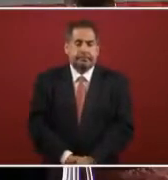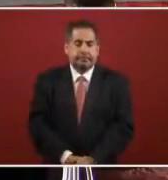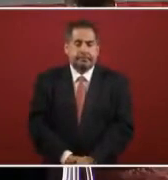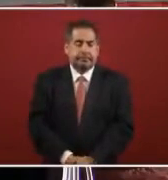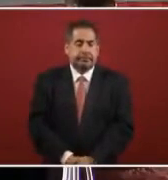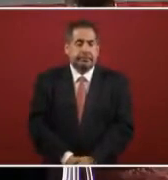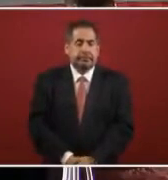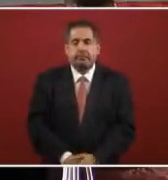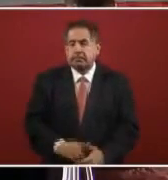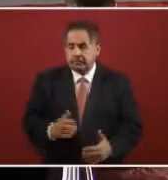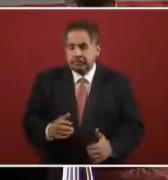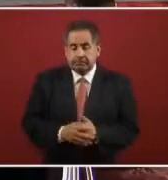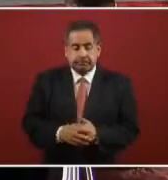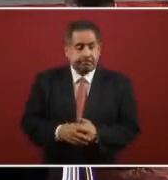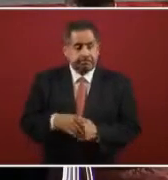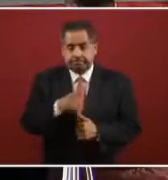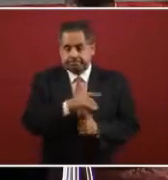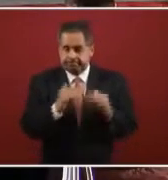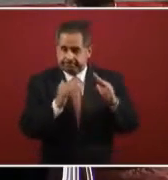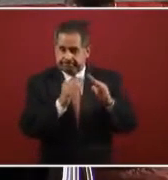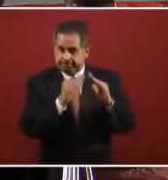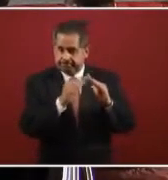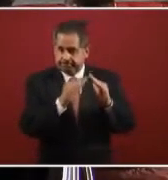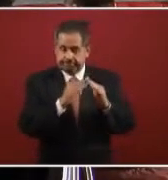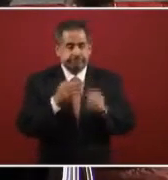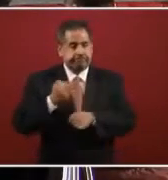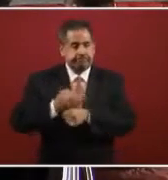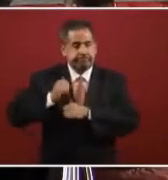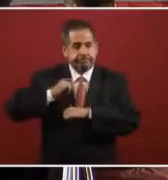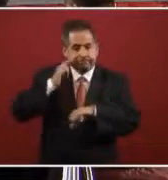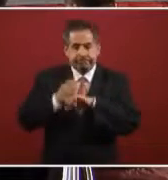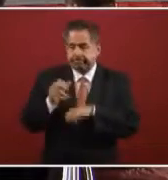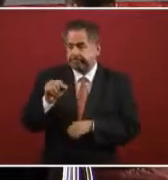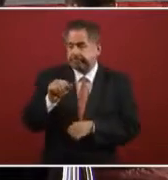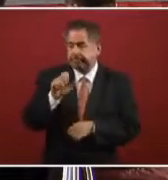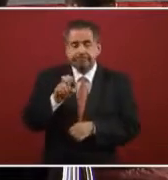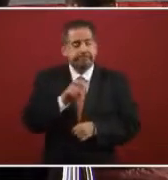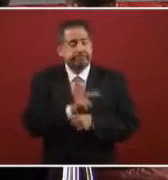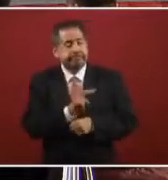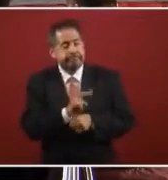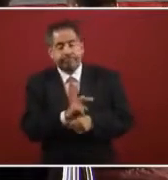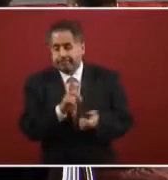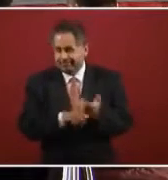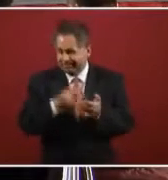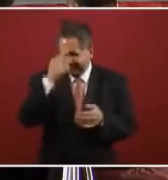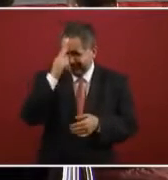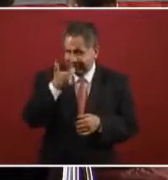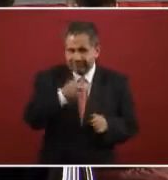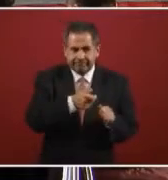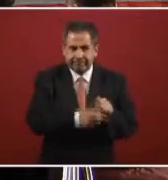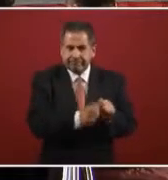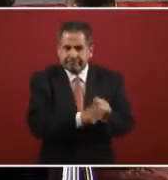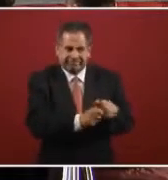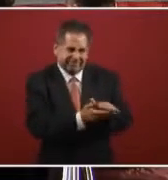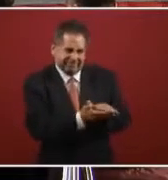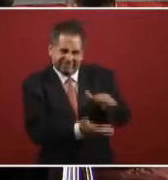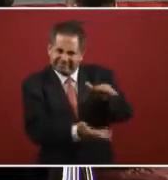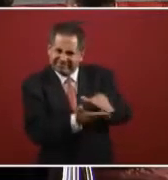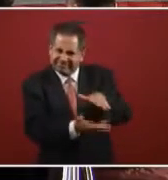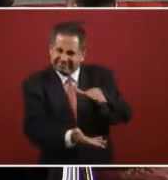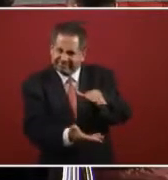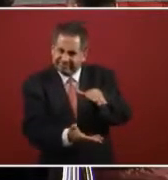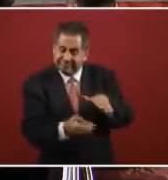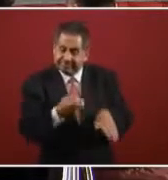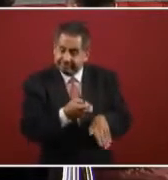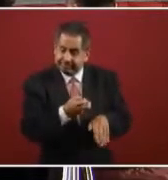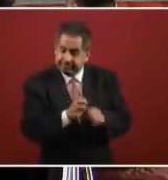million pesos la casa que to the, estaba bajo administración de government. la casa donde estaba el efectivo, Where the money, the house